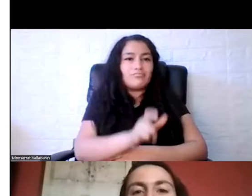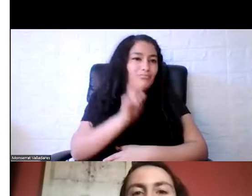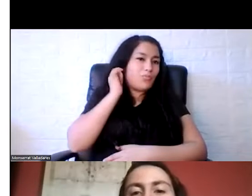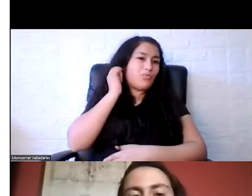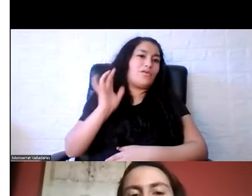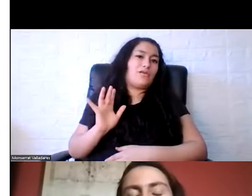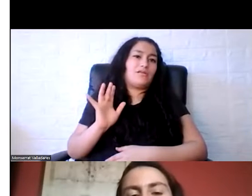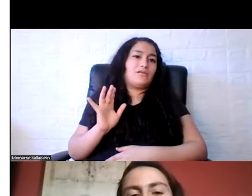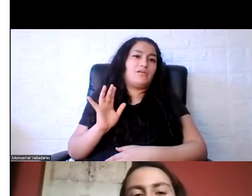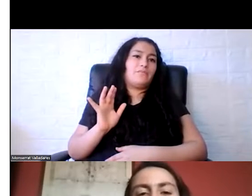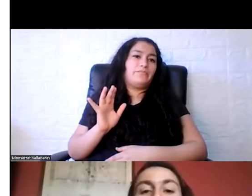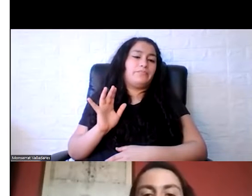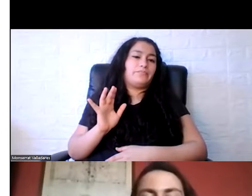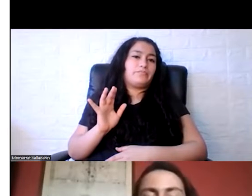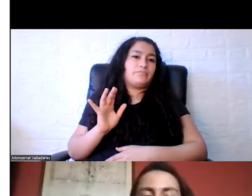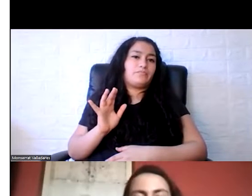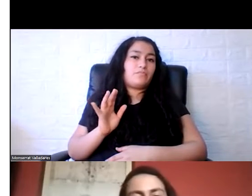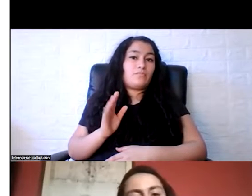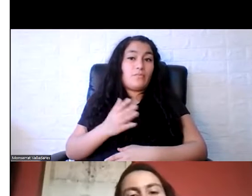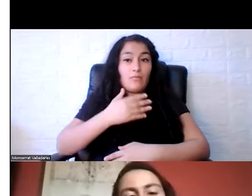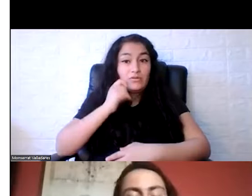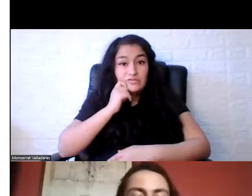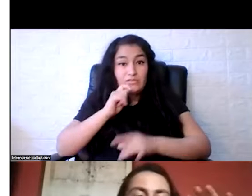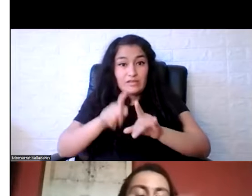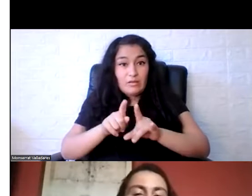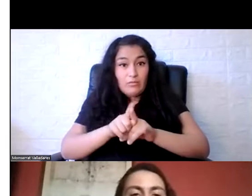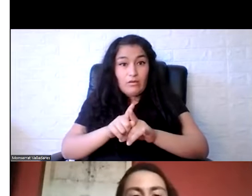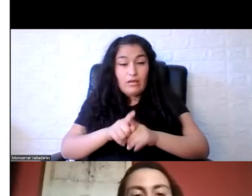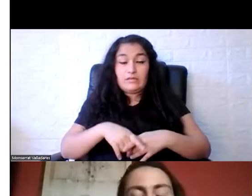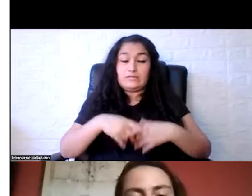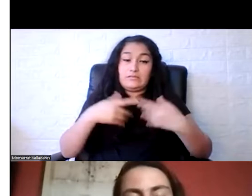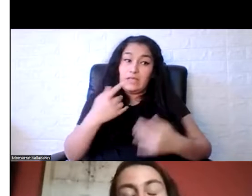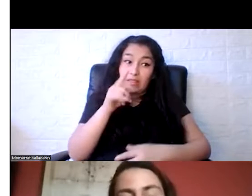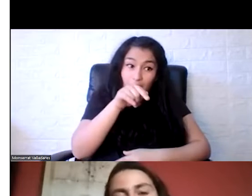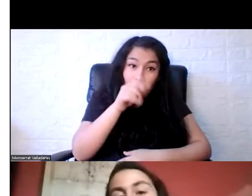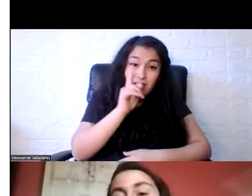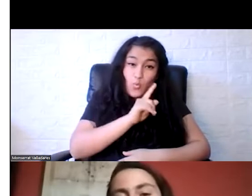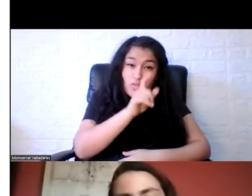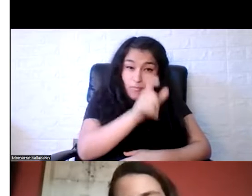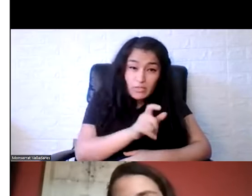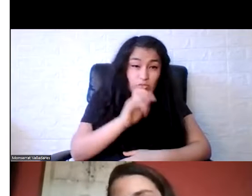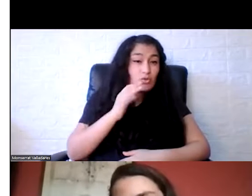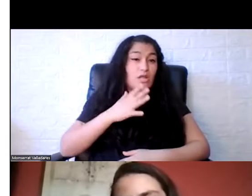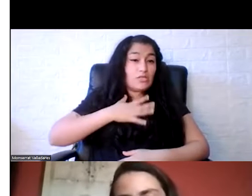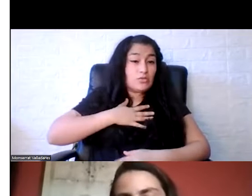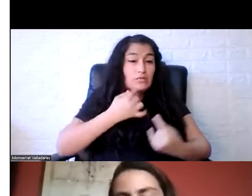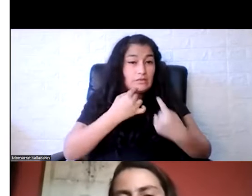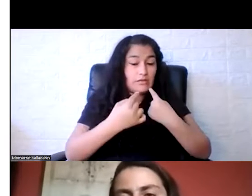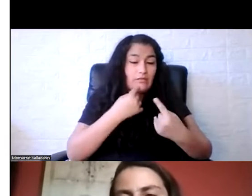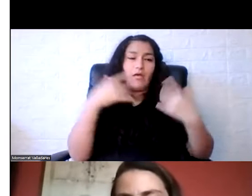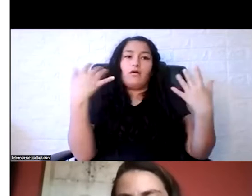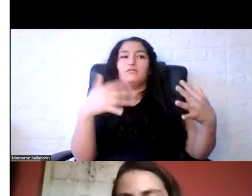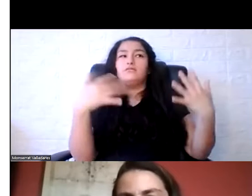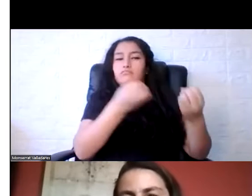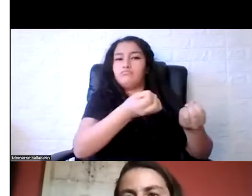era el nivel de amenaza que escuché en esta última entrevista. Entonces eso como volcó un poco, si bien todos me imagino que la